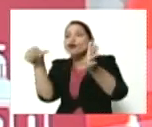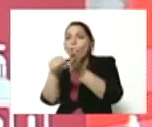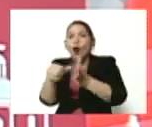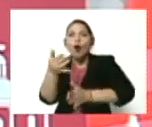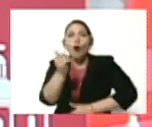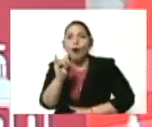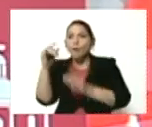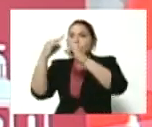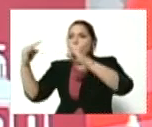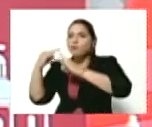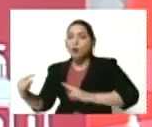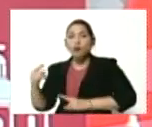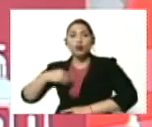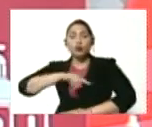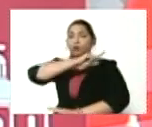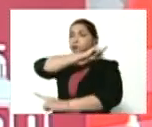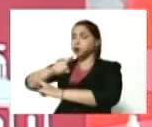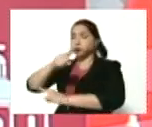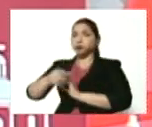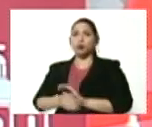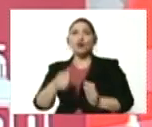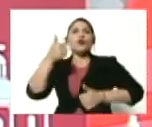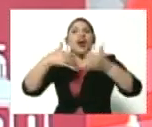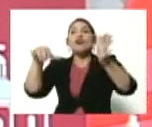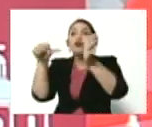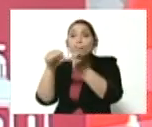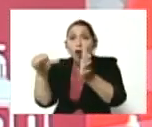sencillamente cuando denunciamos las coordenadas